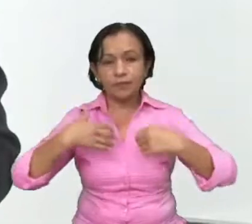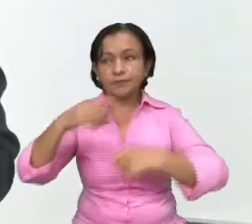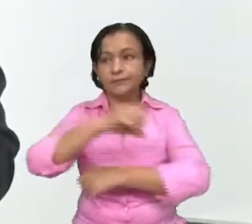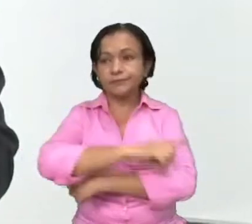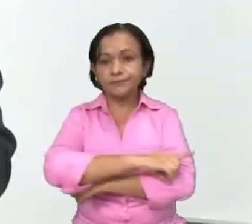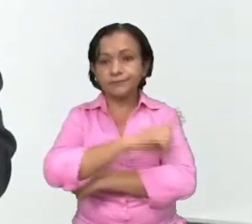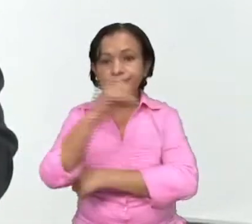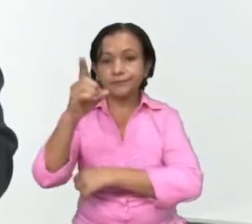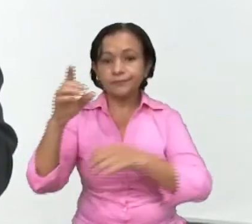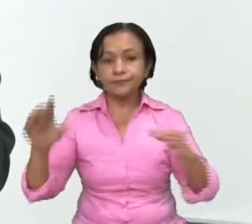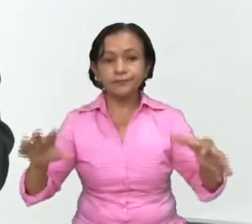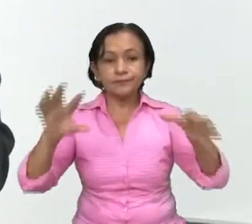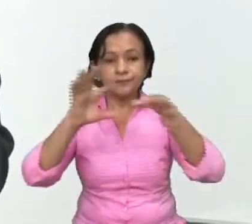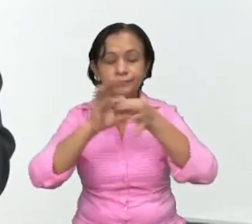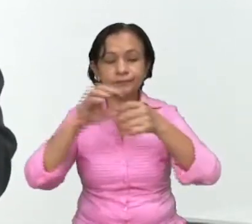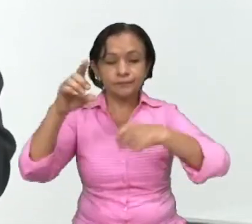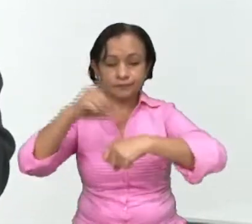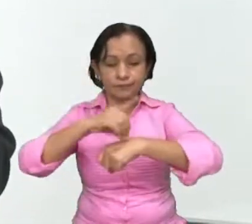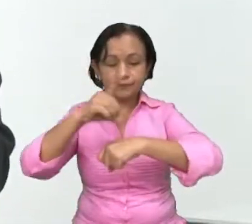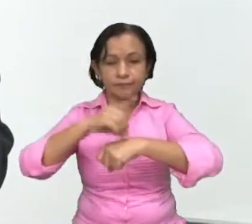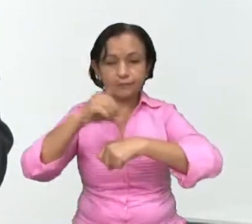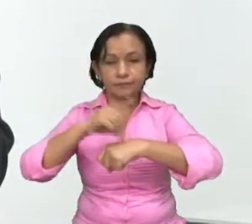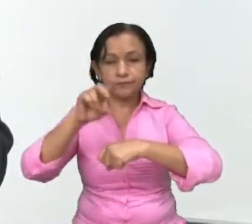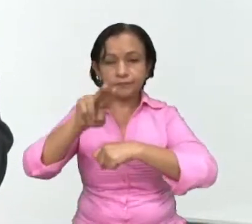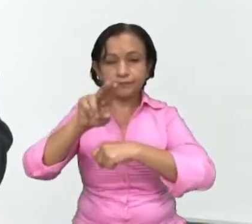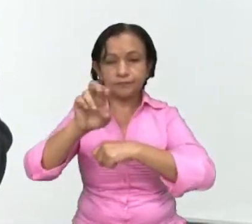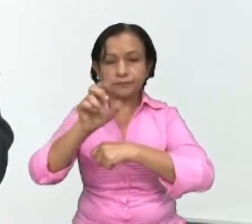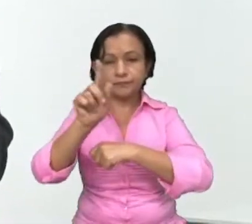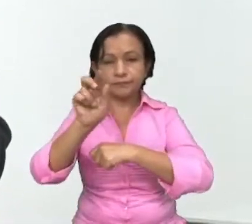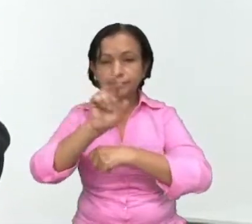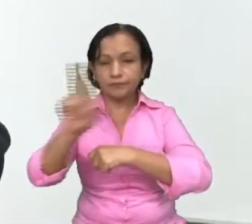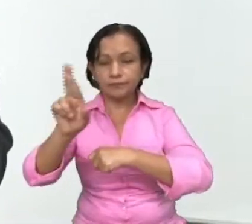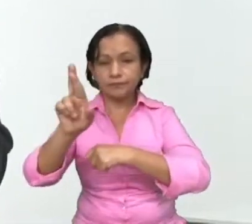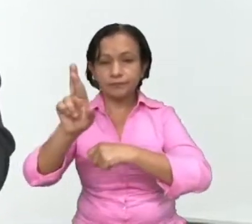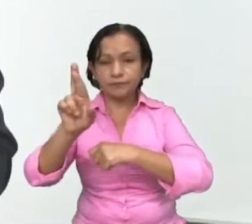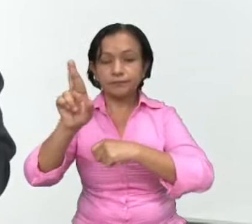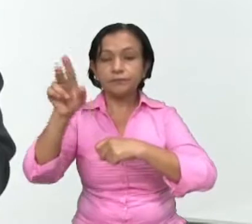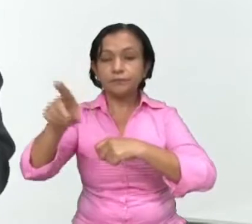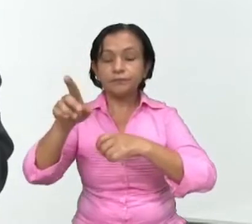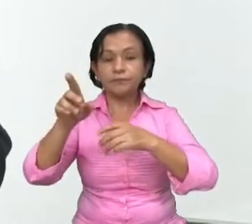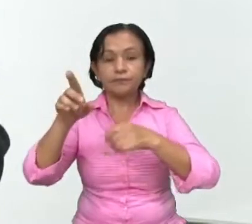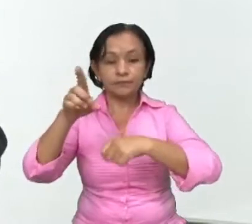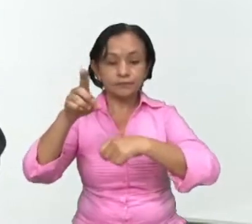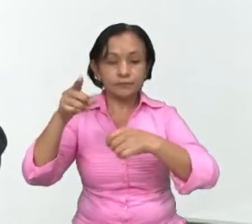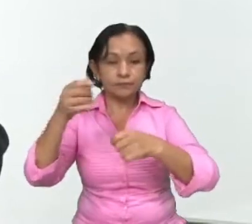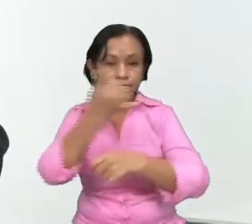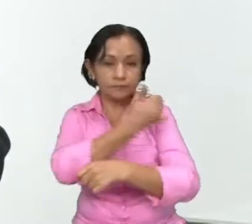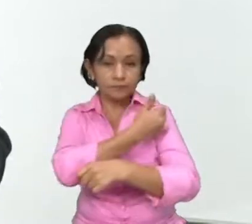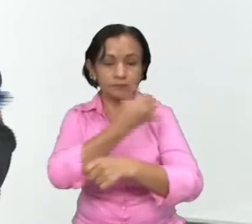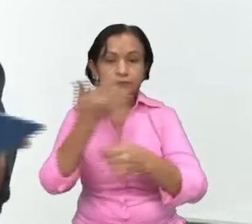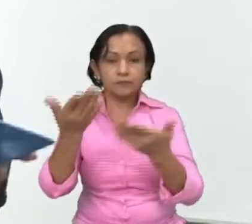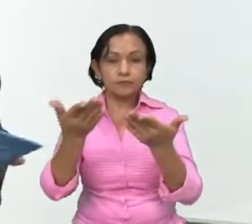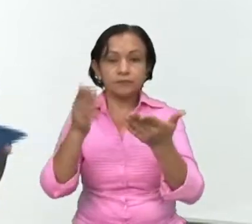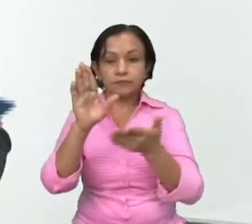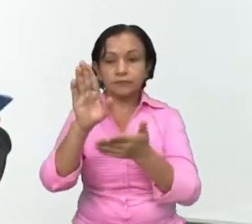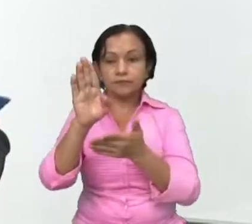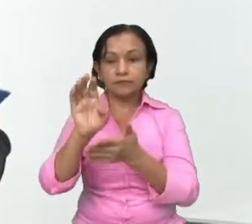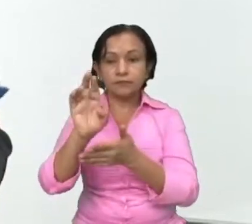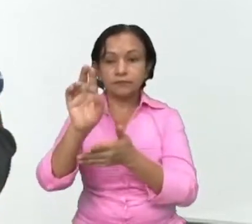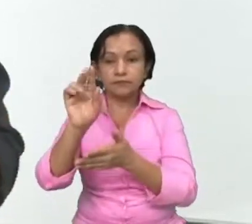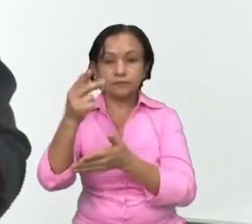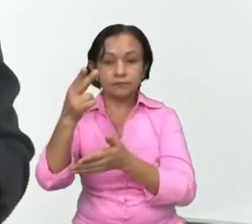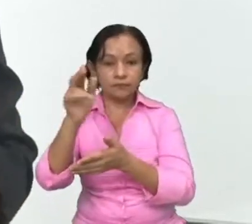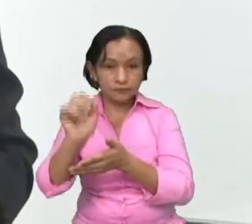El día de hoy me acompaña el doctor Néstor Pavón, quien es cirujano fetal del Hospital Berta Calderón y con quien estaremos hablando sobre